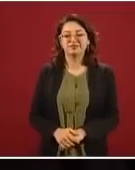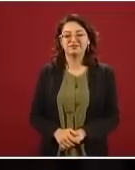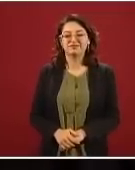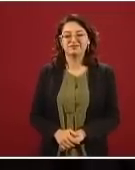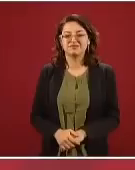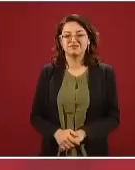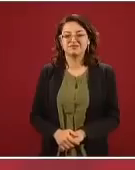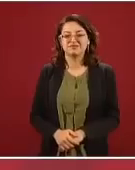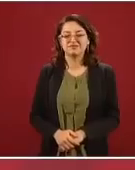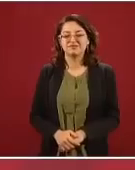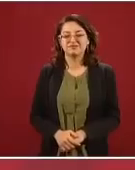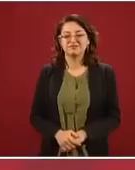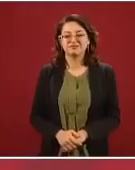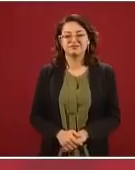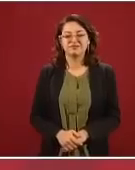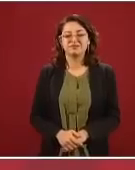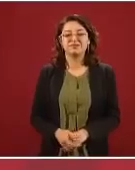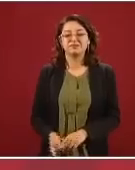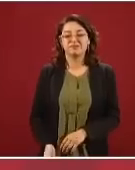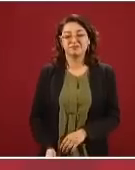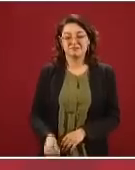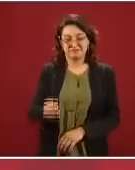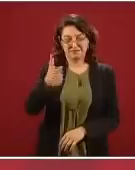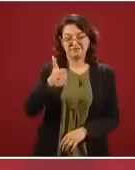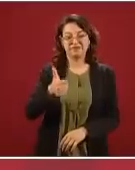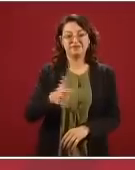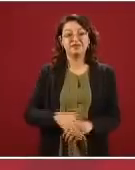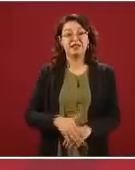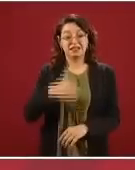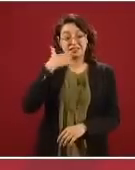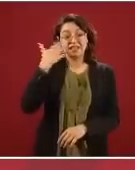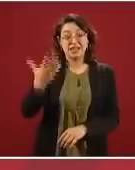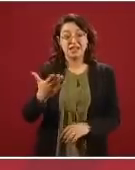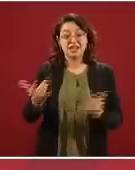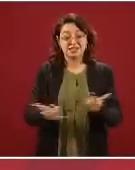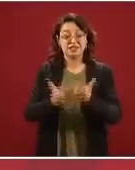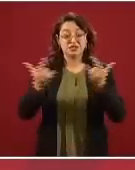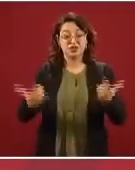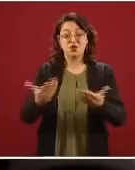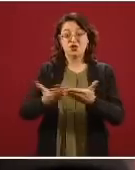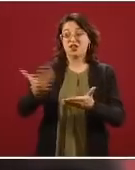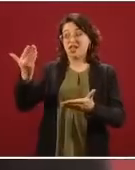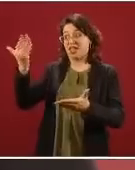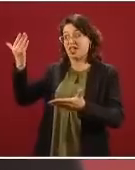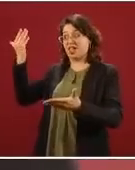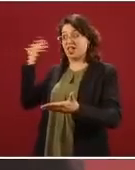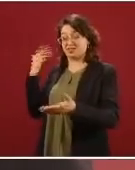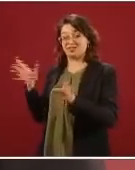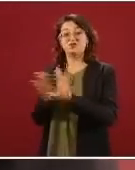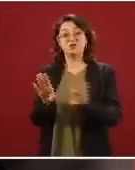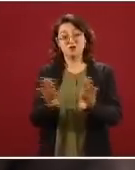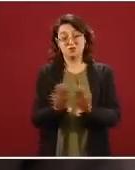¿Quieren que yo les dé los antecedentes de cómo era? Ah, no.